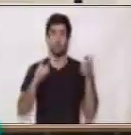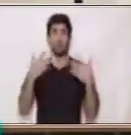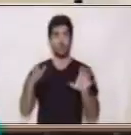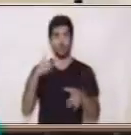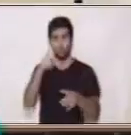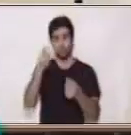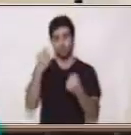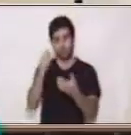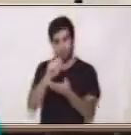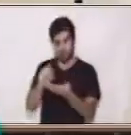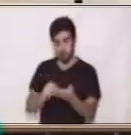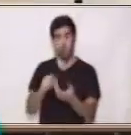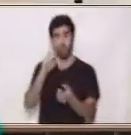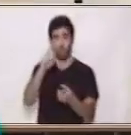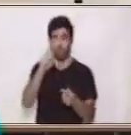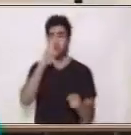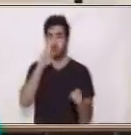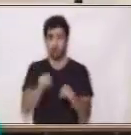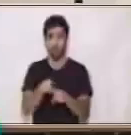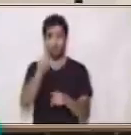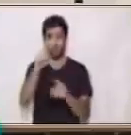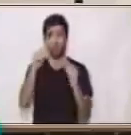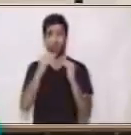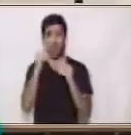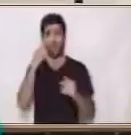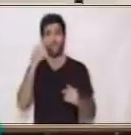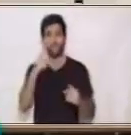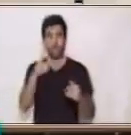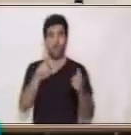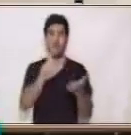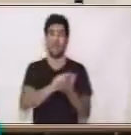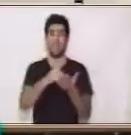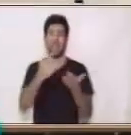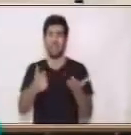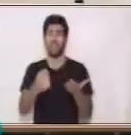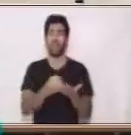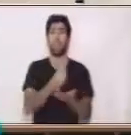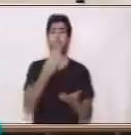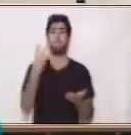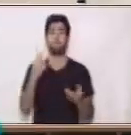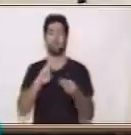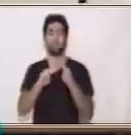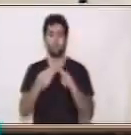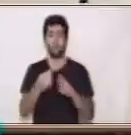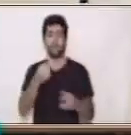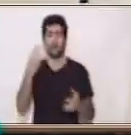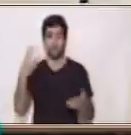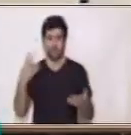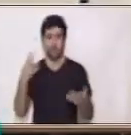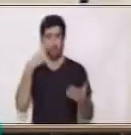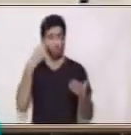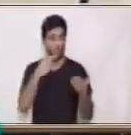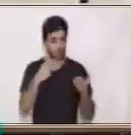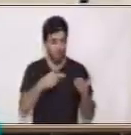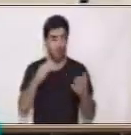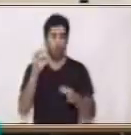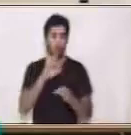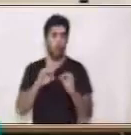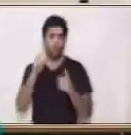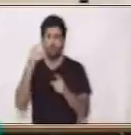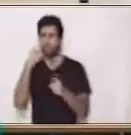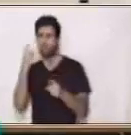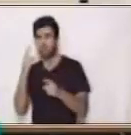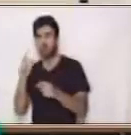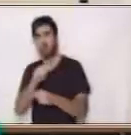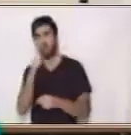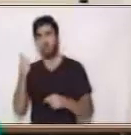hacer? Utilizando cualquier álgebra que tengas o libros de matemáticas del ciclo básico. En ellos